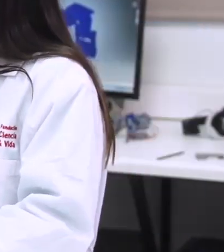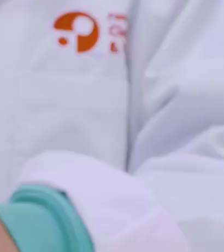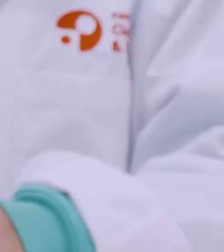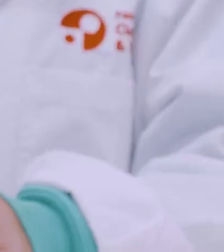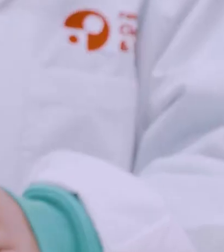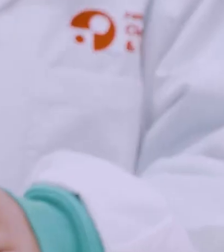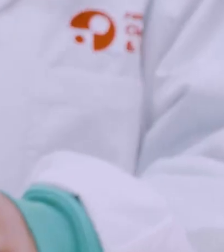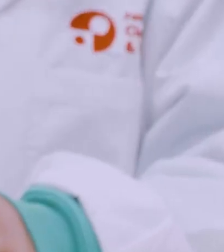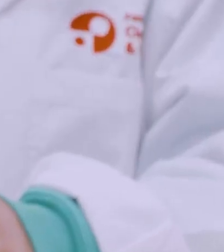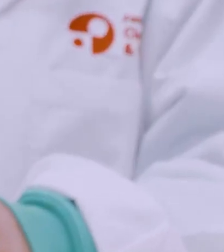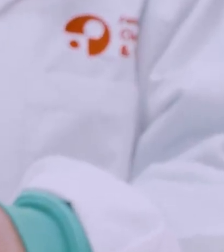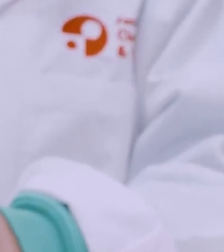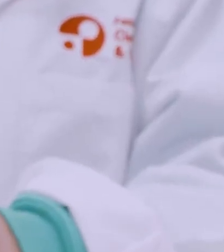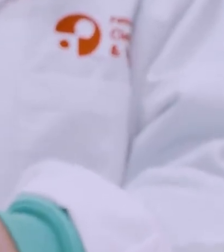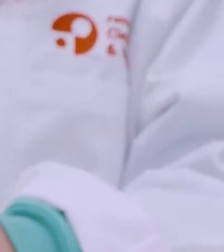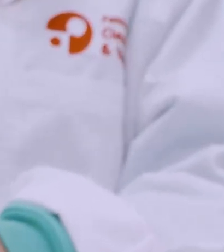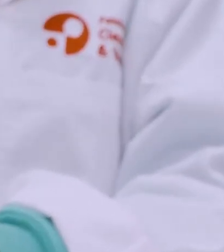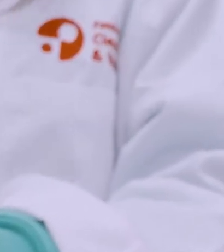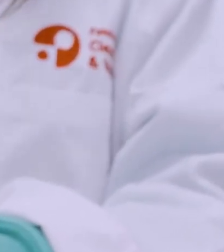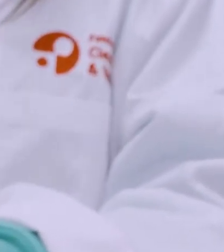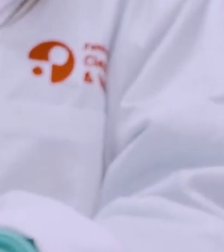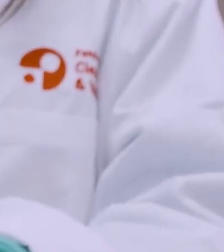Existo. Ven,